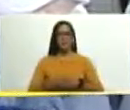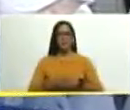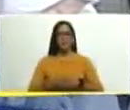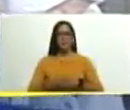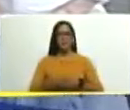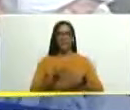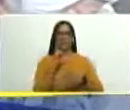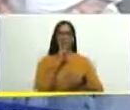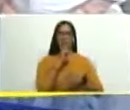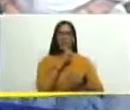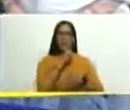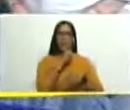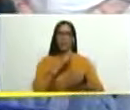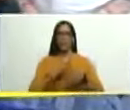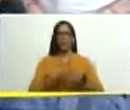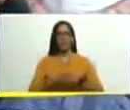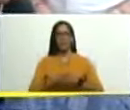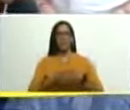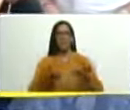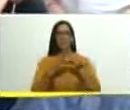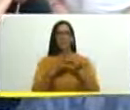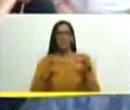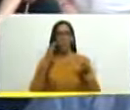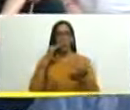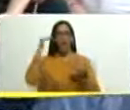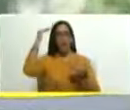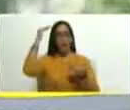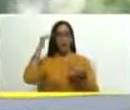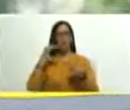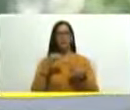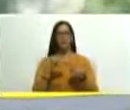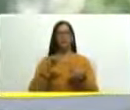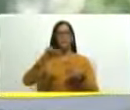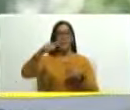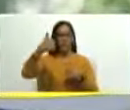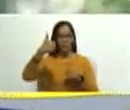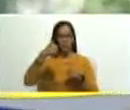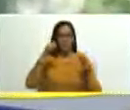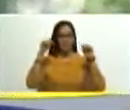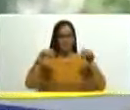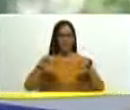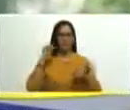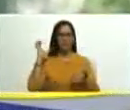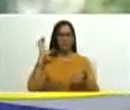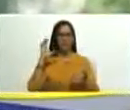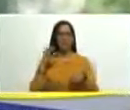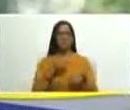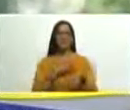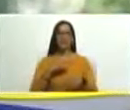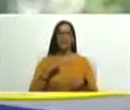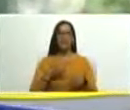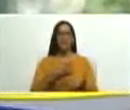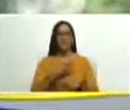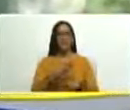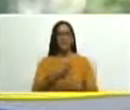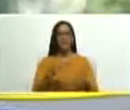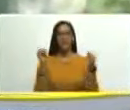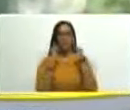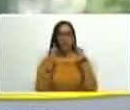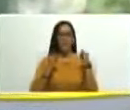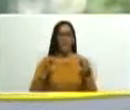en nombre de todos los adultos mayores de este país, queremos desearle un feliz